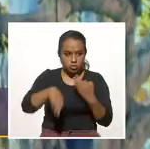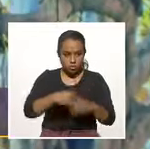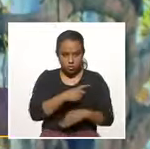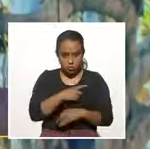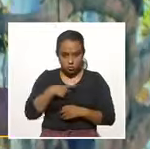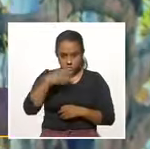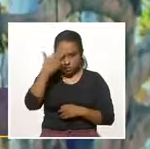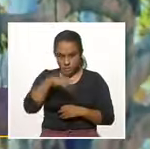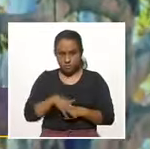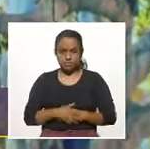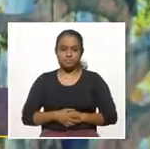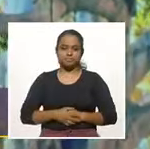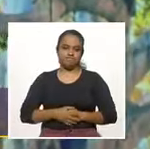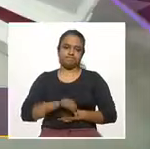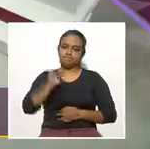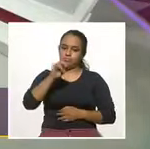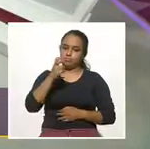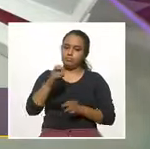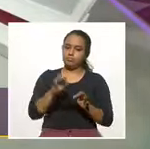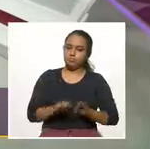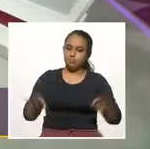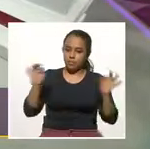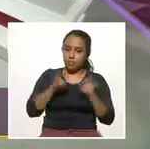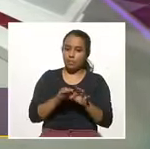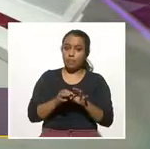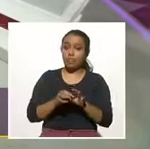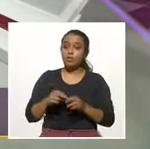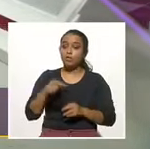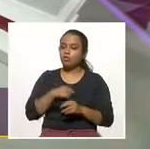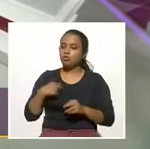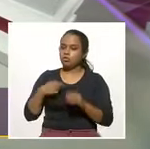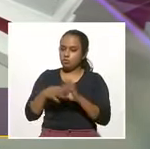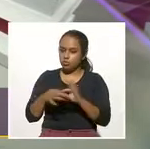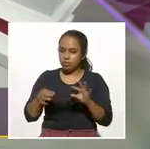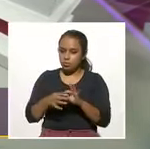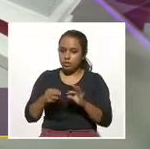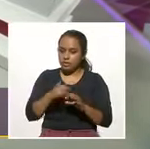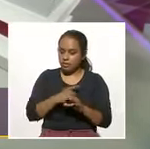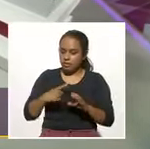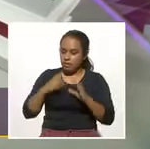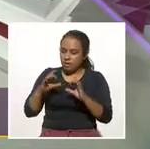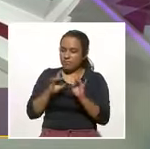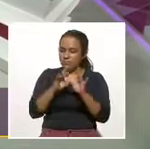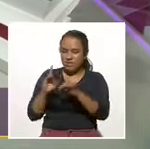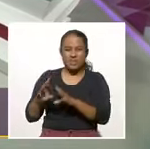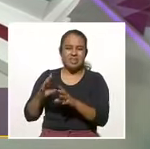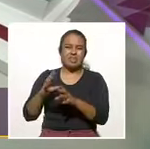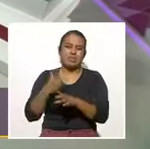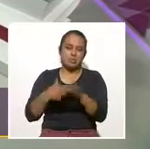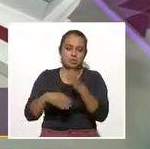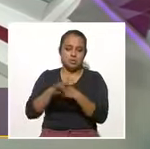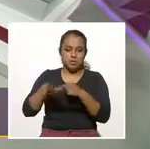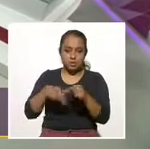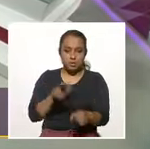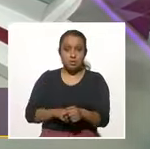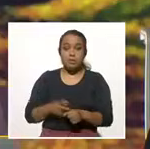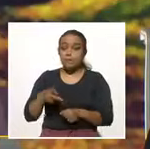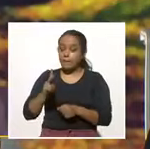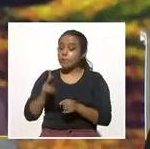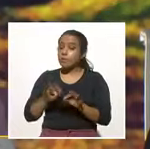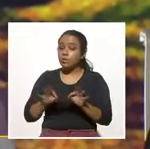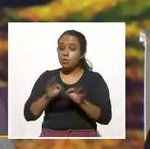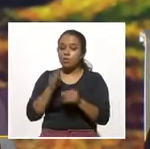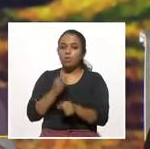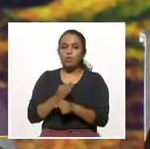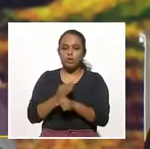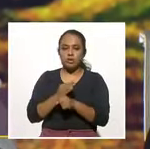o no? Sí, eso es importante, ¿no? O sea, aquí estamos hablando de concatenación de fenómenos y lo importante es que ahora tenemos